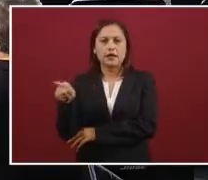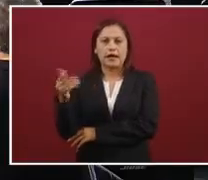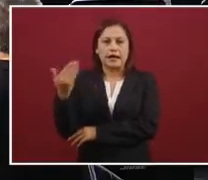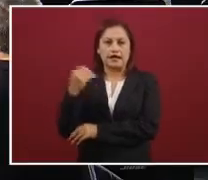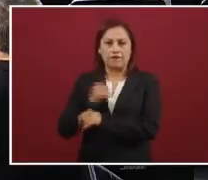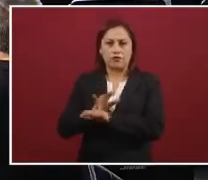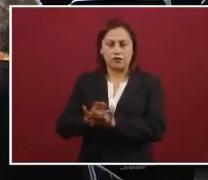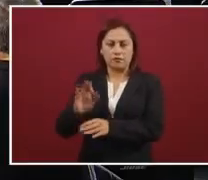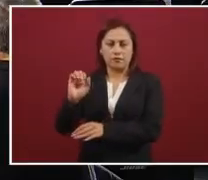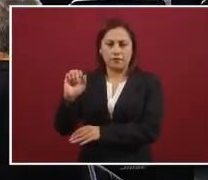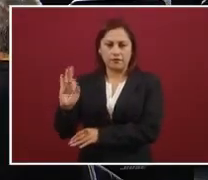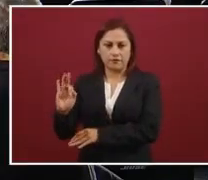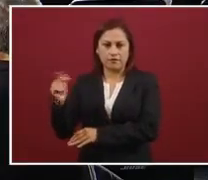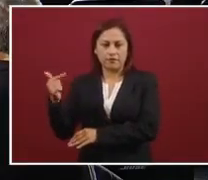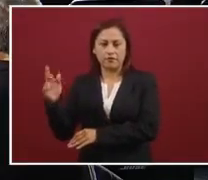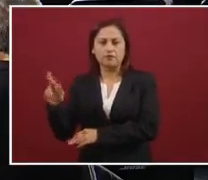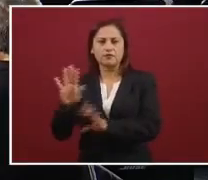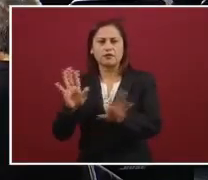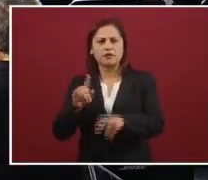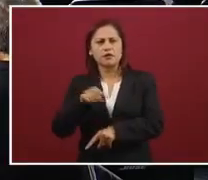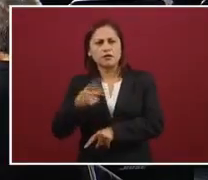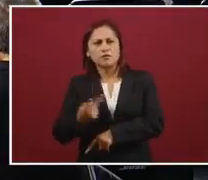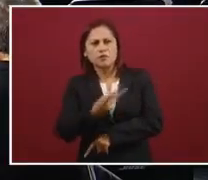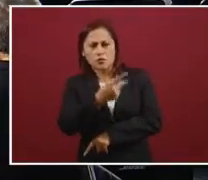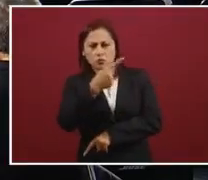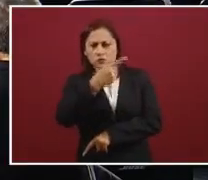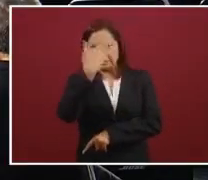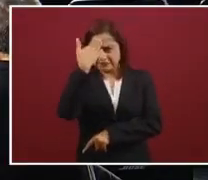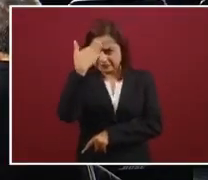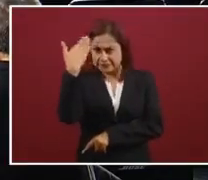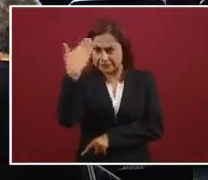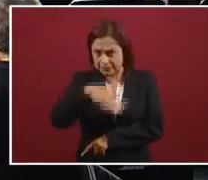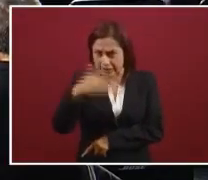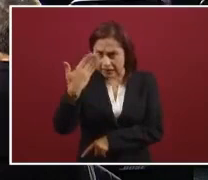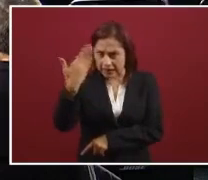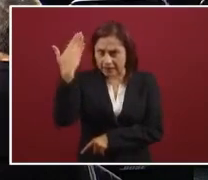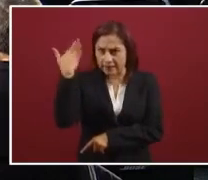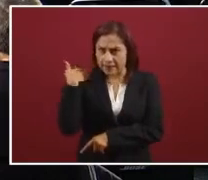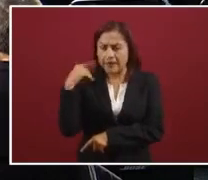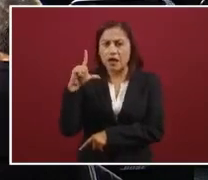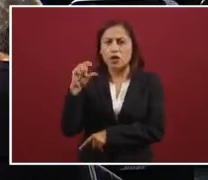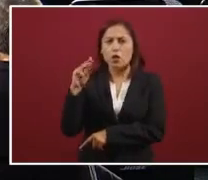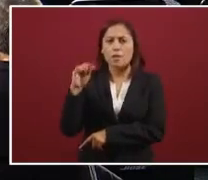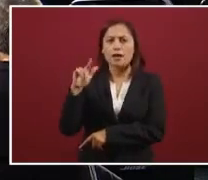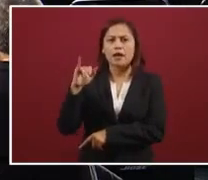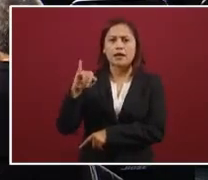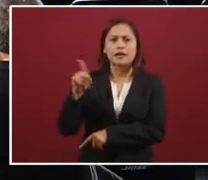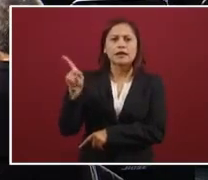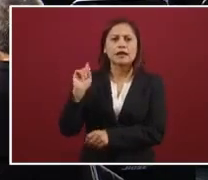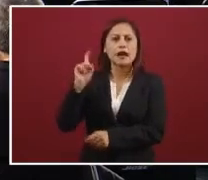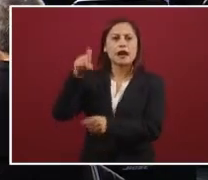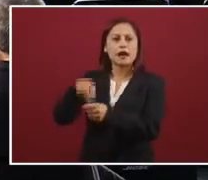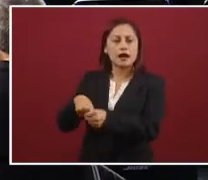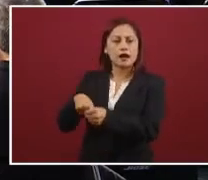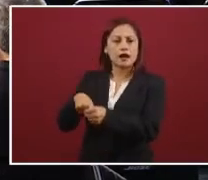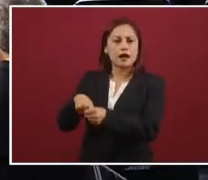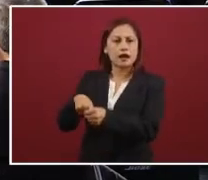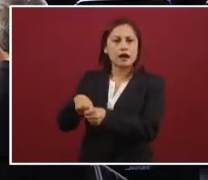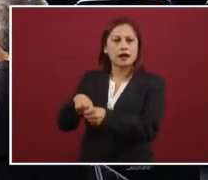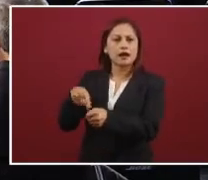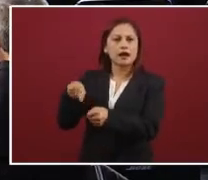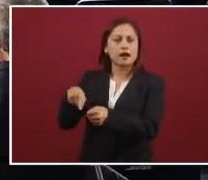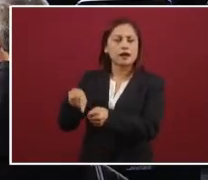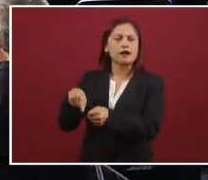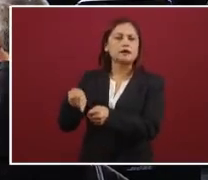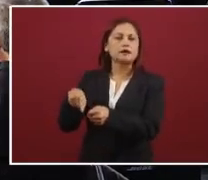Si usted, ¿desde cuándo, si ya tenía conocimiento, usted sabía que Lomelí estaba involucrado en una red de tráfico que tenía